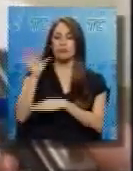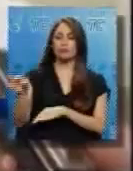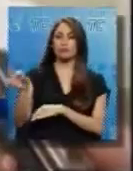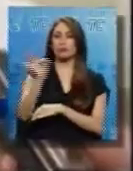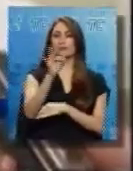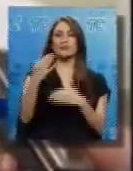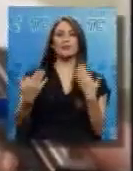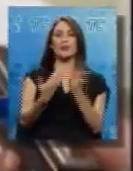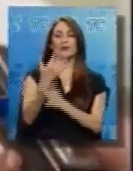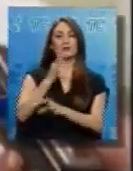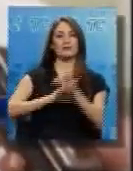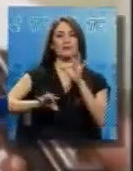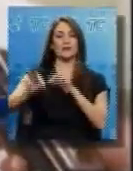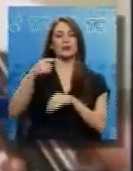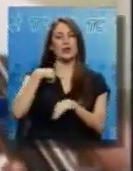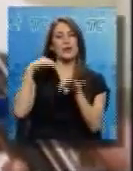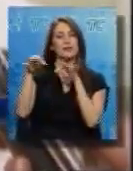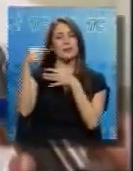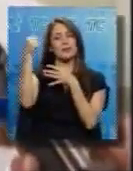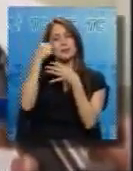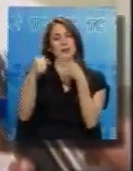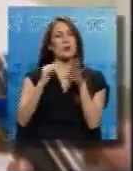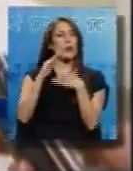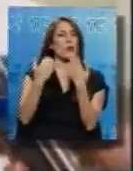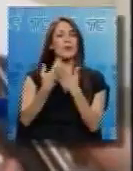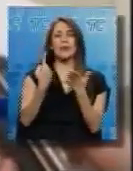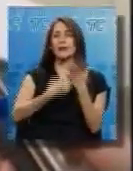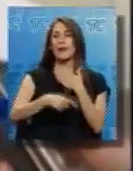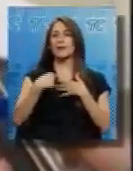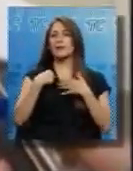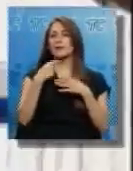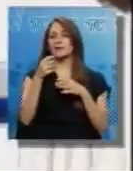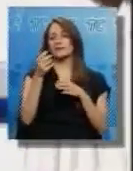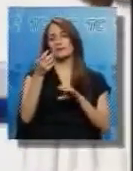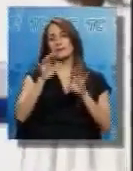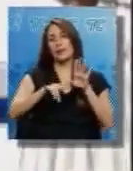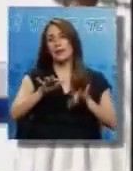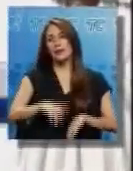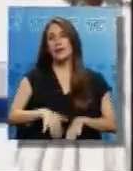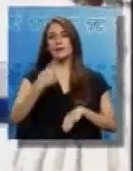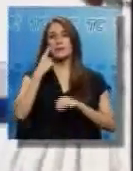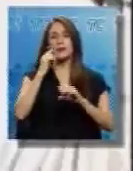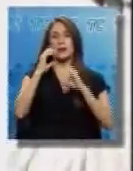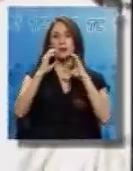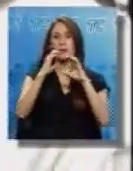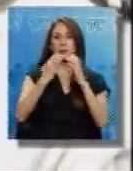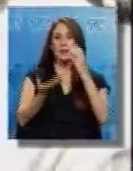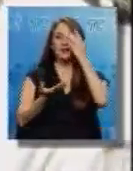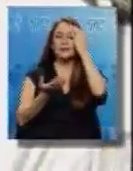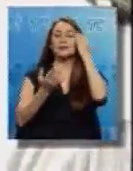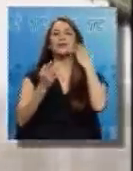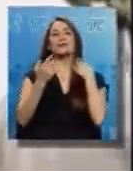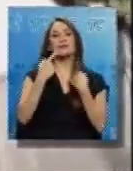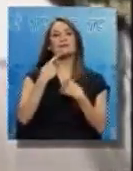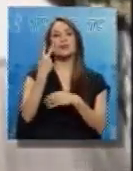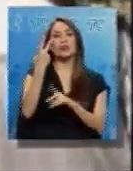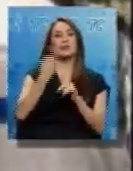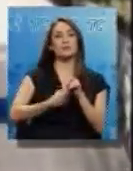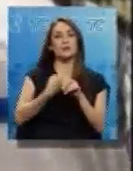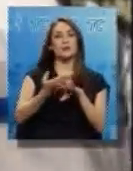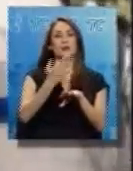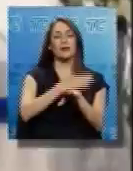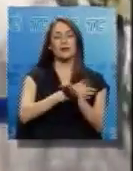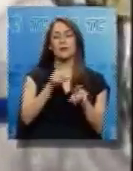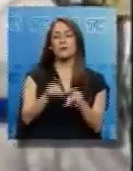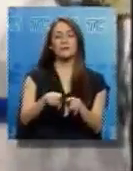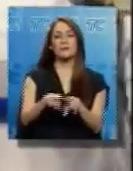posta, indicándole cada uno de los puntos, todas las actividades que tenemos como secretaría de comunicación. Ahí leí en el periódico, tercer cambio de ministerio en los dos meses. No,